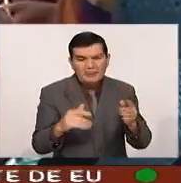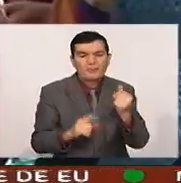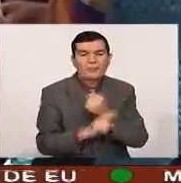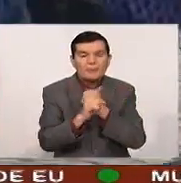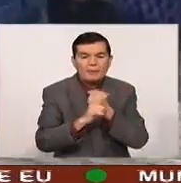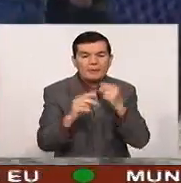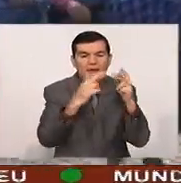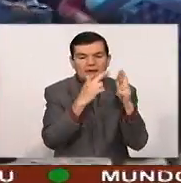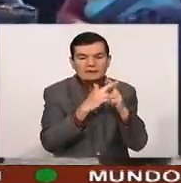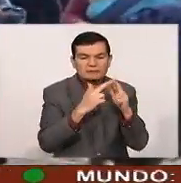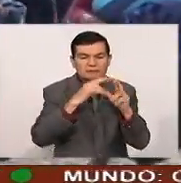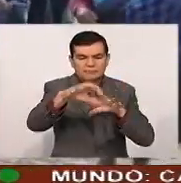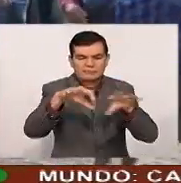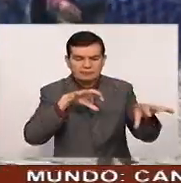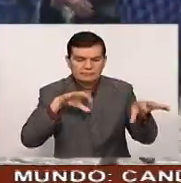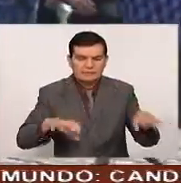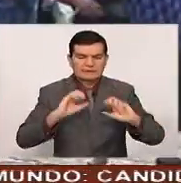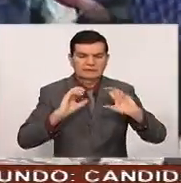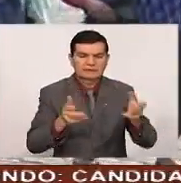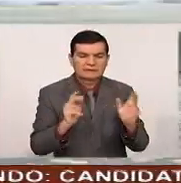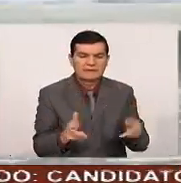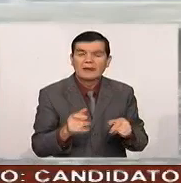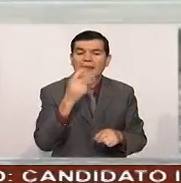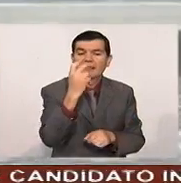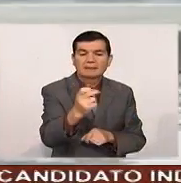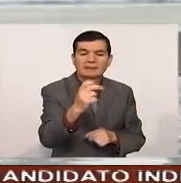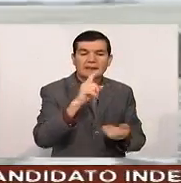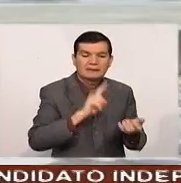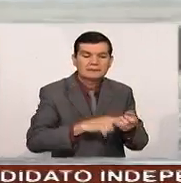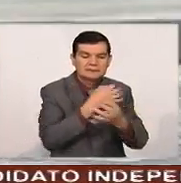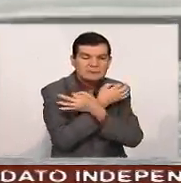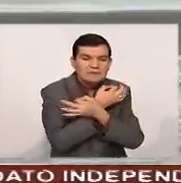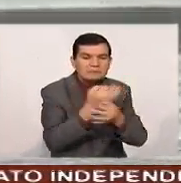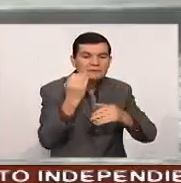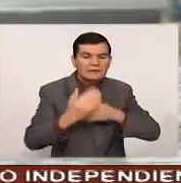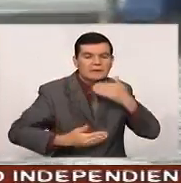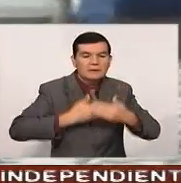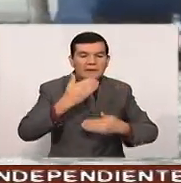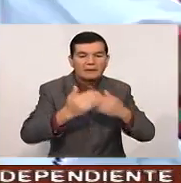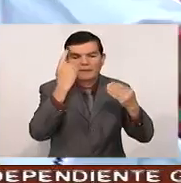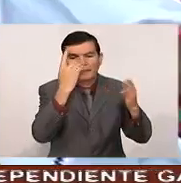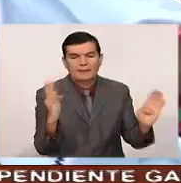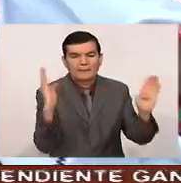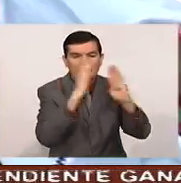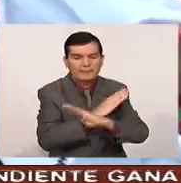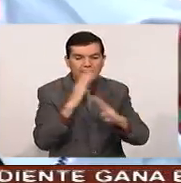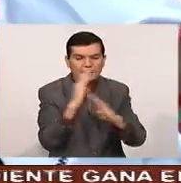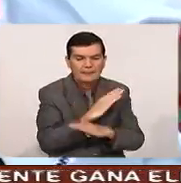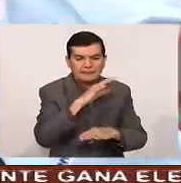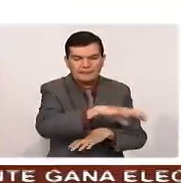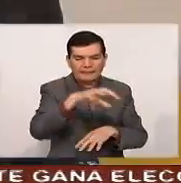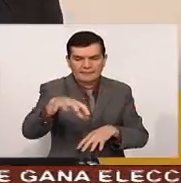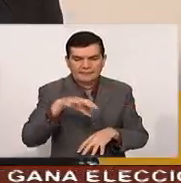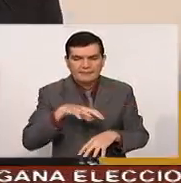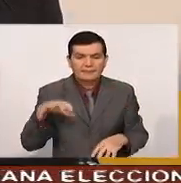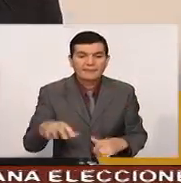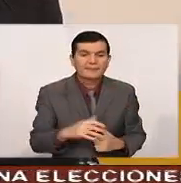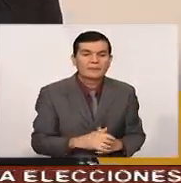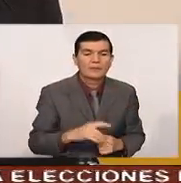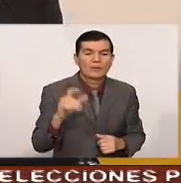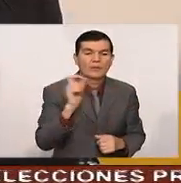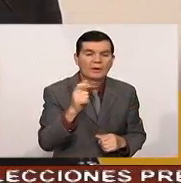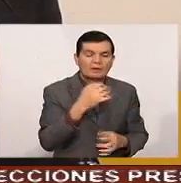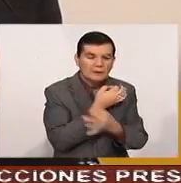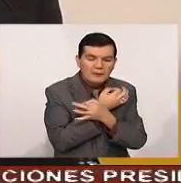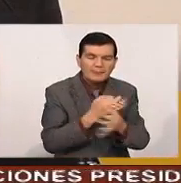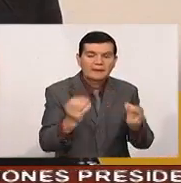religiosos de muchas comunidades de Chiapas, por lo que su mensaje buscará avanzar en las reconciliaciones de esas comunidades. ¿Cuál mensaje